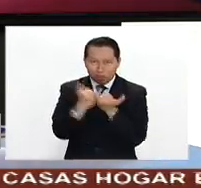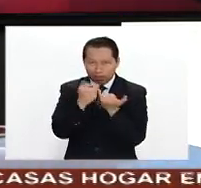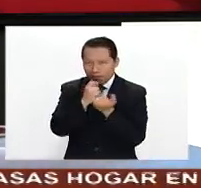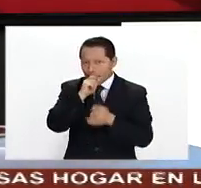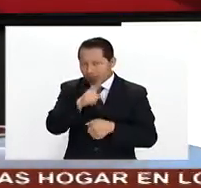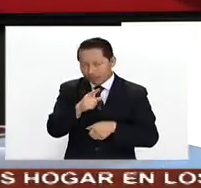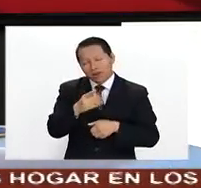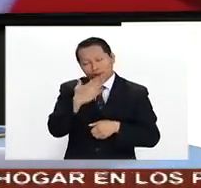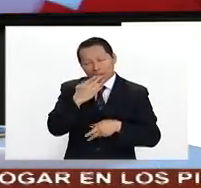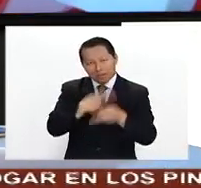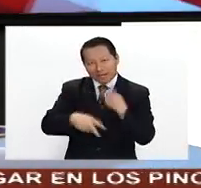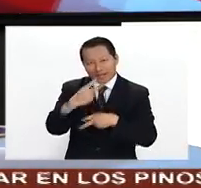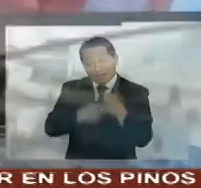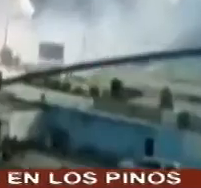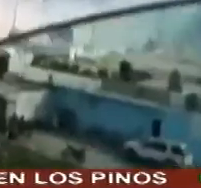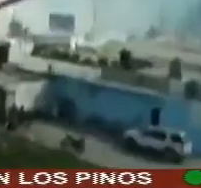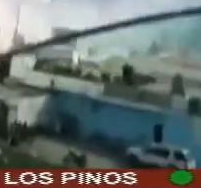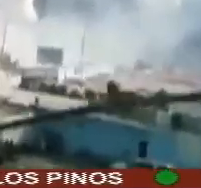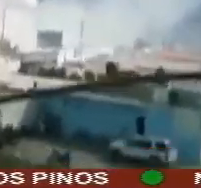esto que es México al Día.